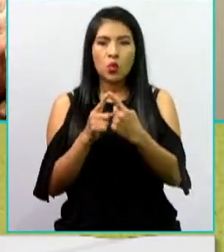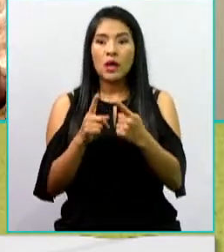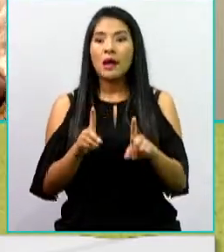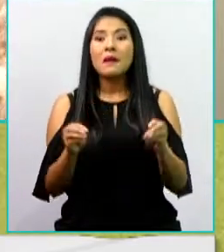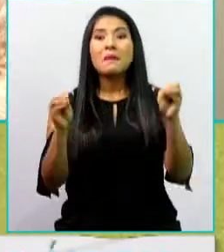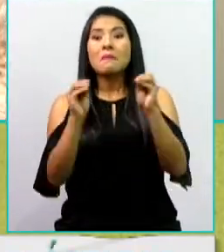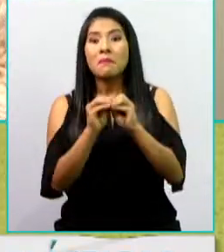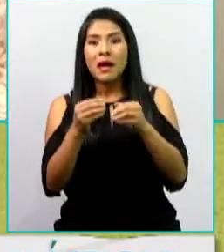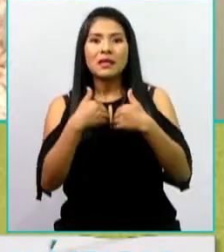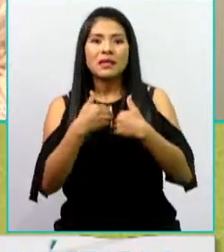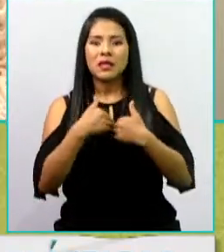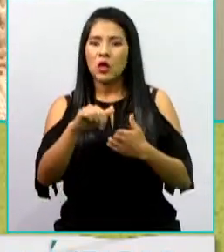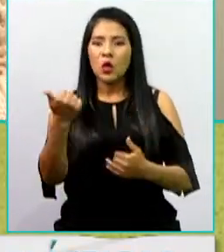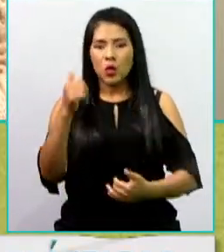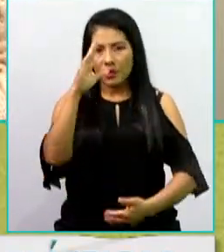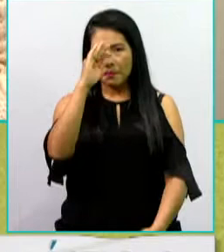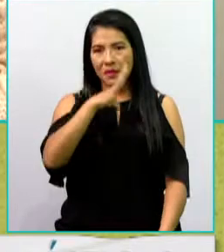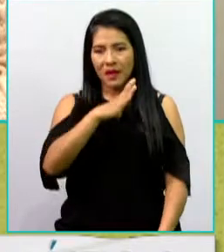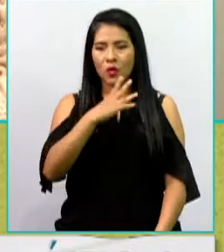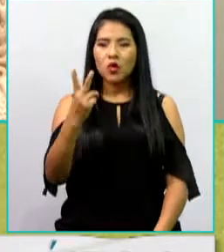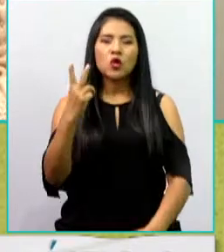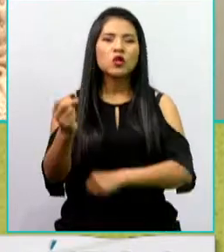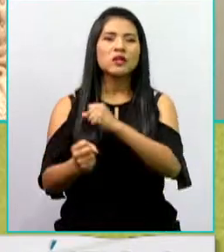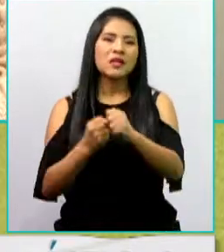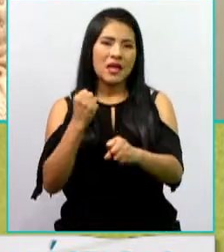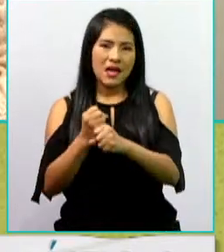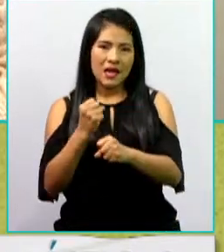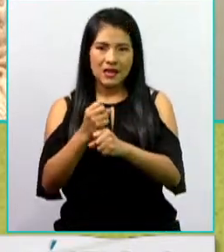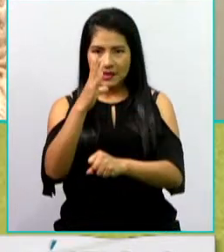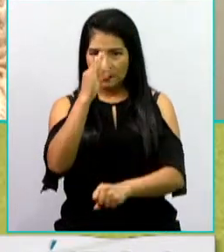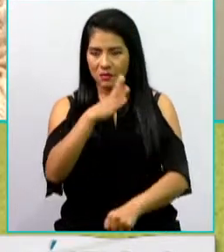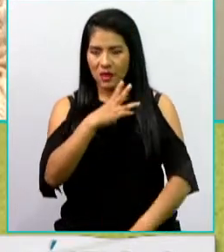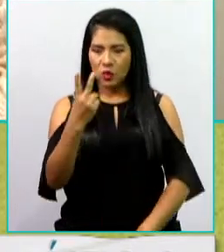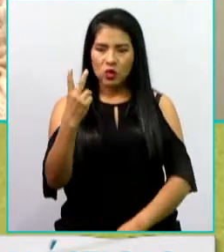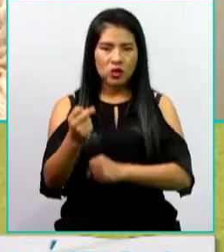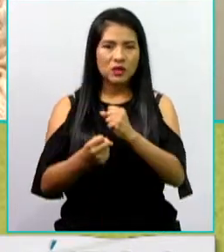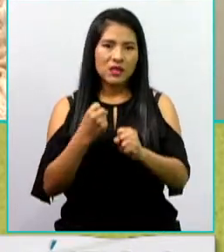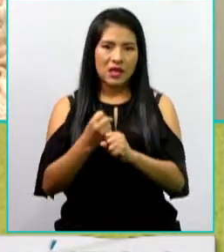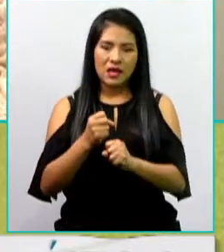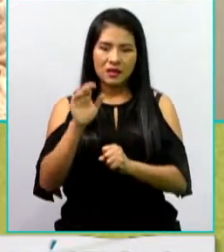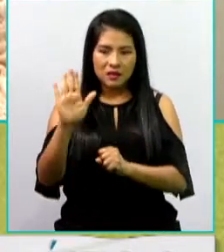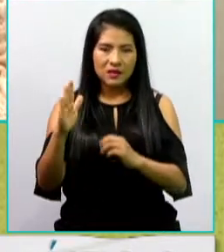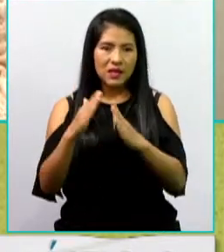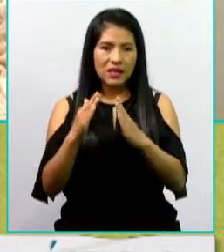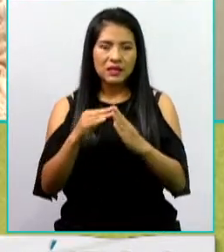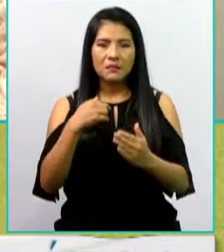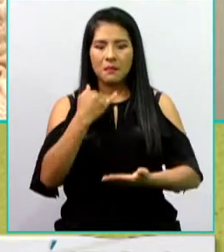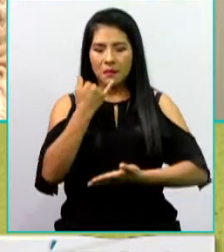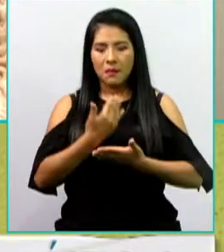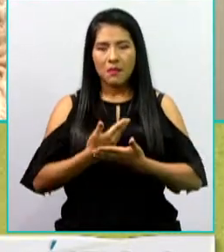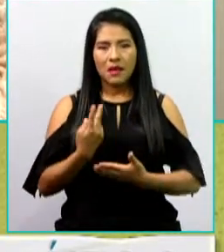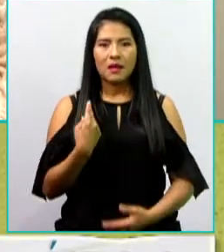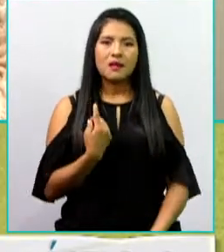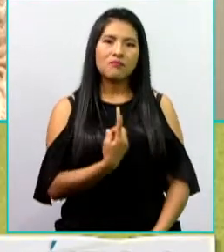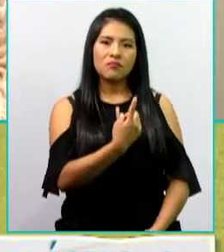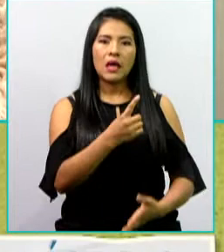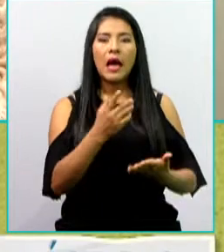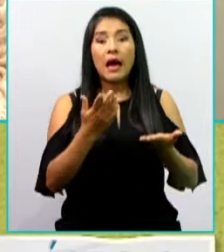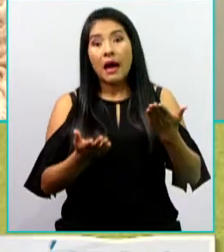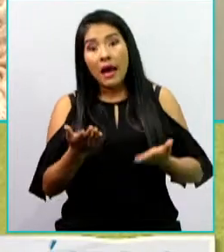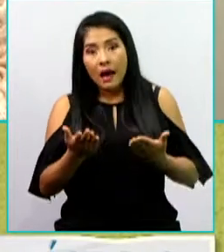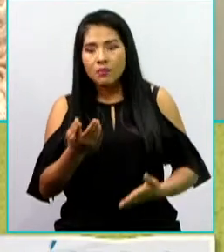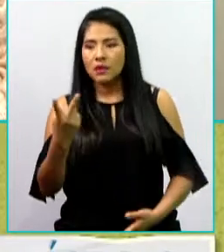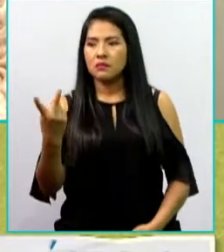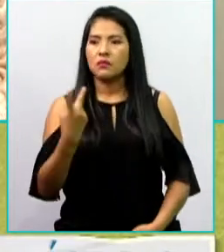que tenía 2 añitos. Ocho. Mi hijito, el Ronald. Y con 2 bebecitos me fui, ¿no?